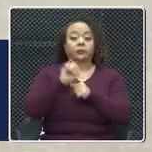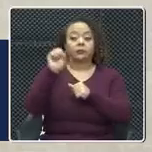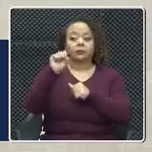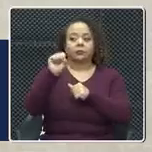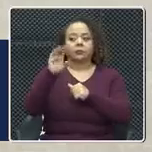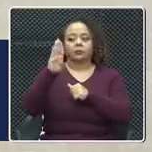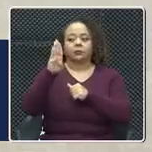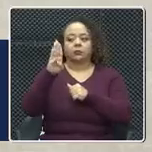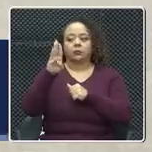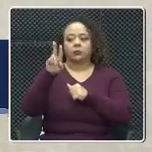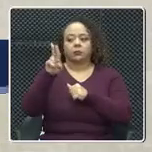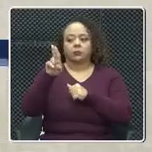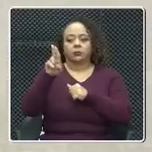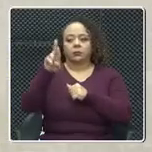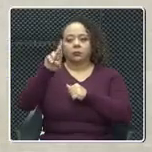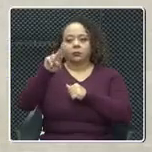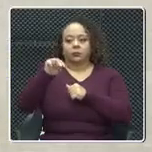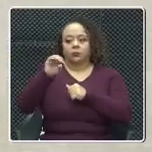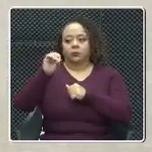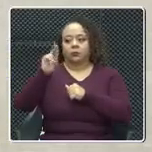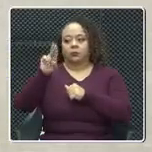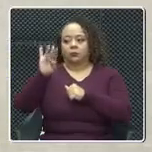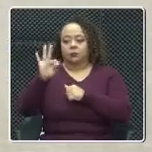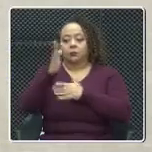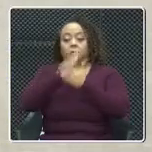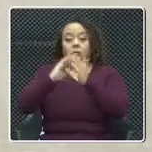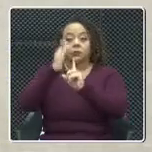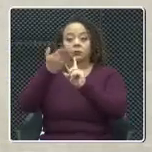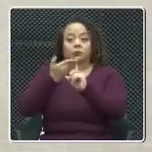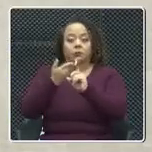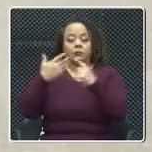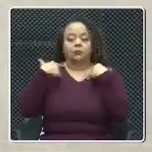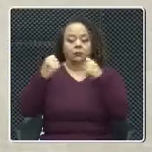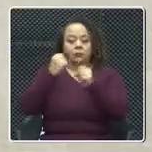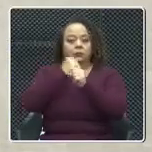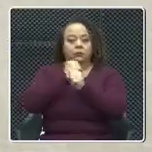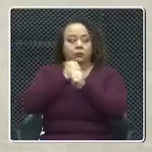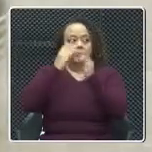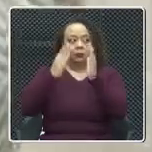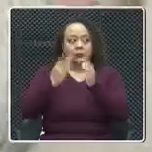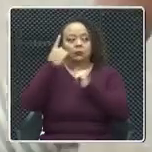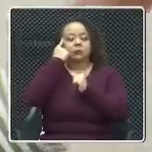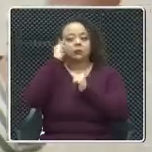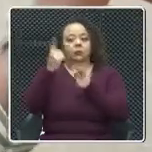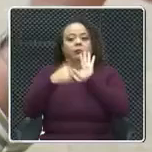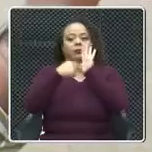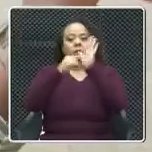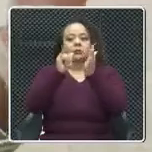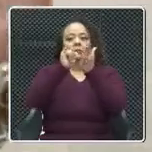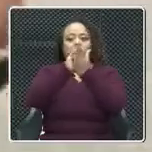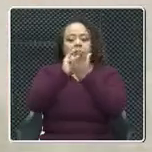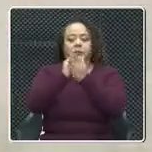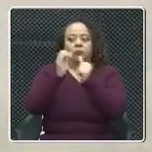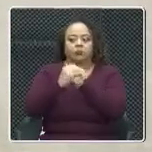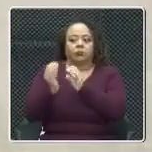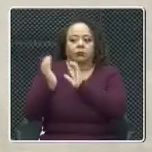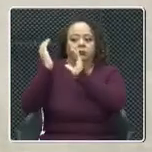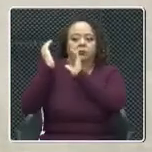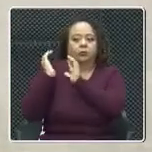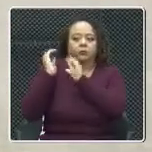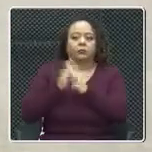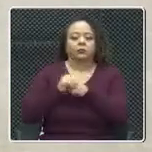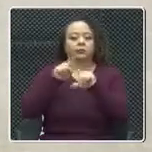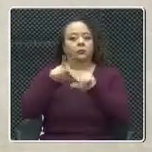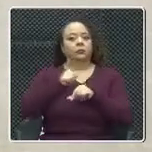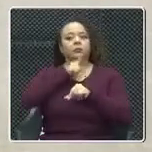habla específicamente ya de ciertas afectaciones en la salud del trabajador, ¿verdad? Por la exposición a esta sobrecarga. Pero, digamos,